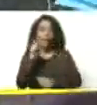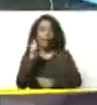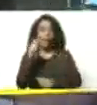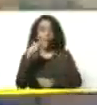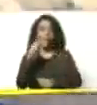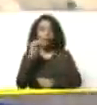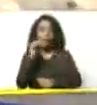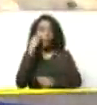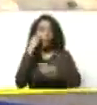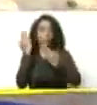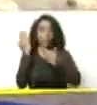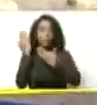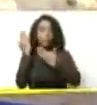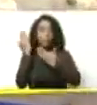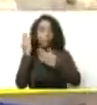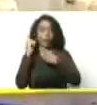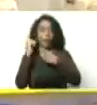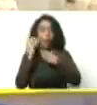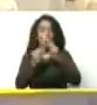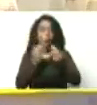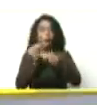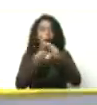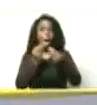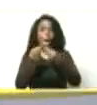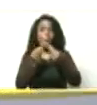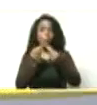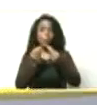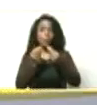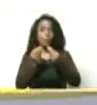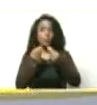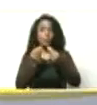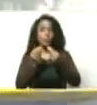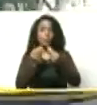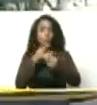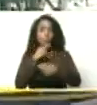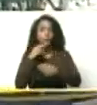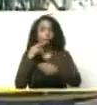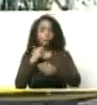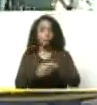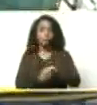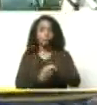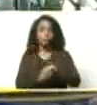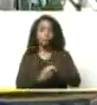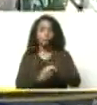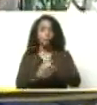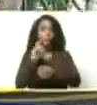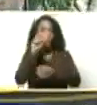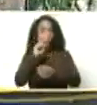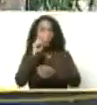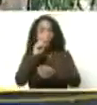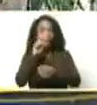pargo el parque así como el parque topar quito sabroso rosadito